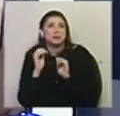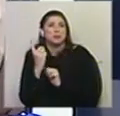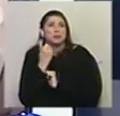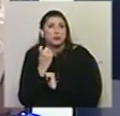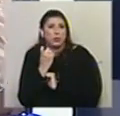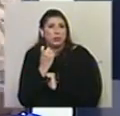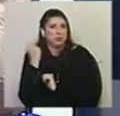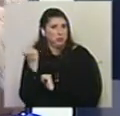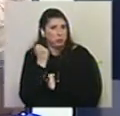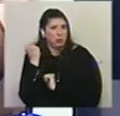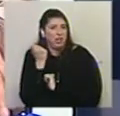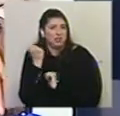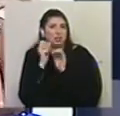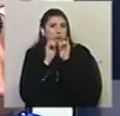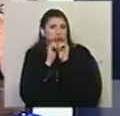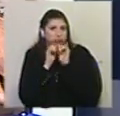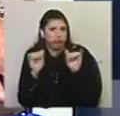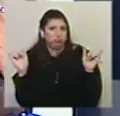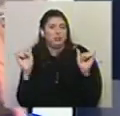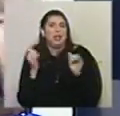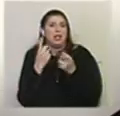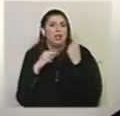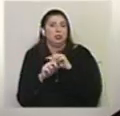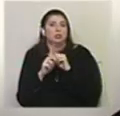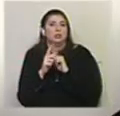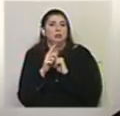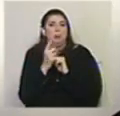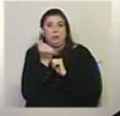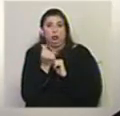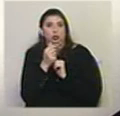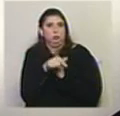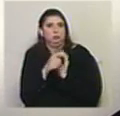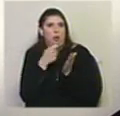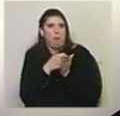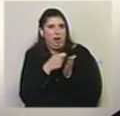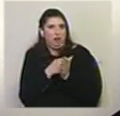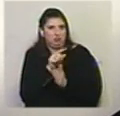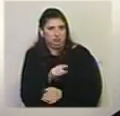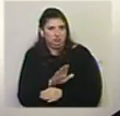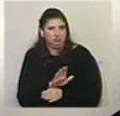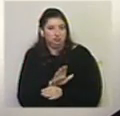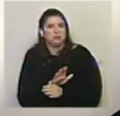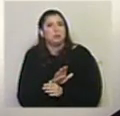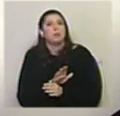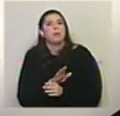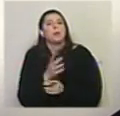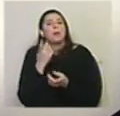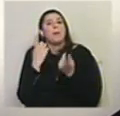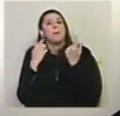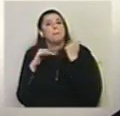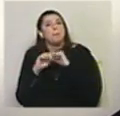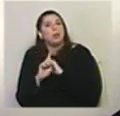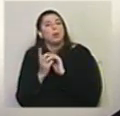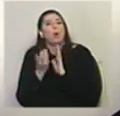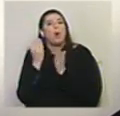que además se lleva que buena parte del precio de los medicamentos, ¿no? Es para pagar eso. Sí, claro. Pero, además de lo que se